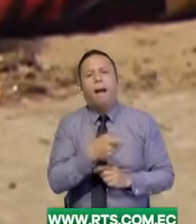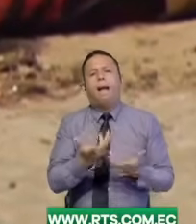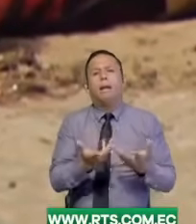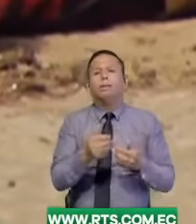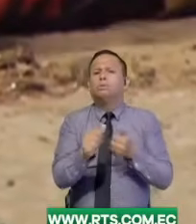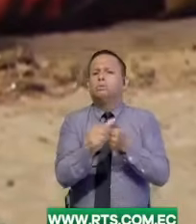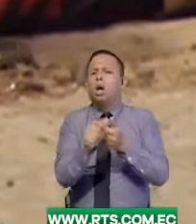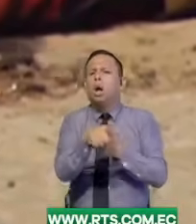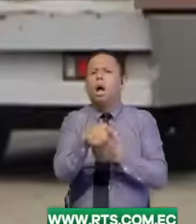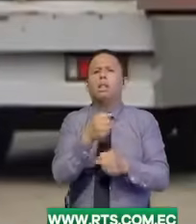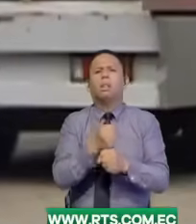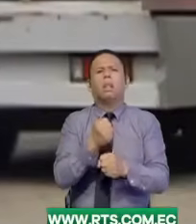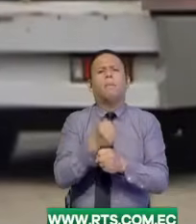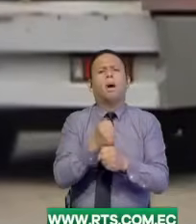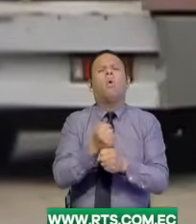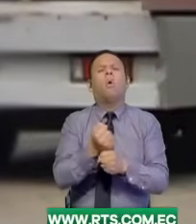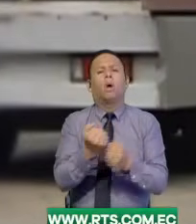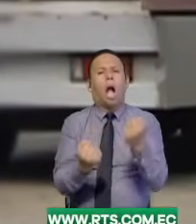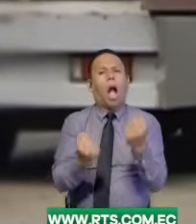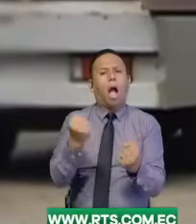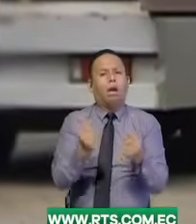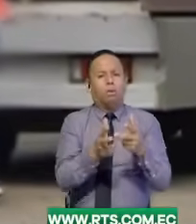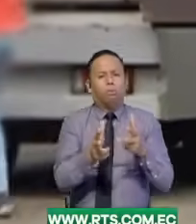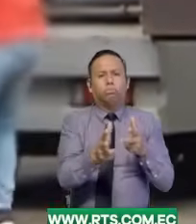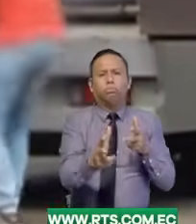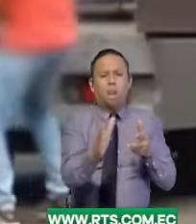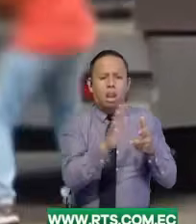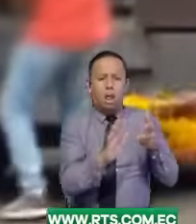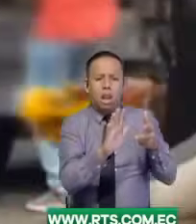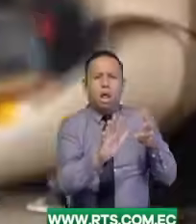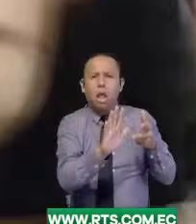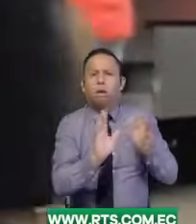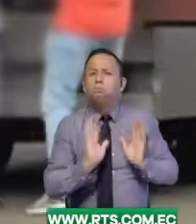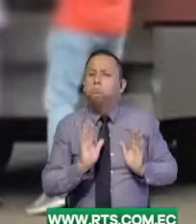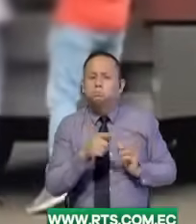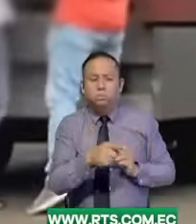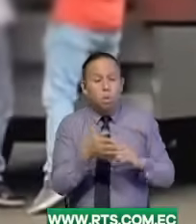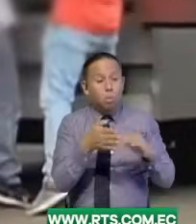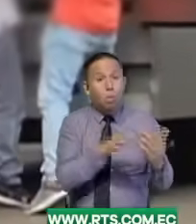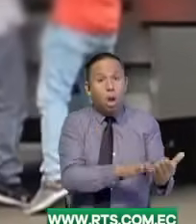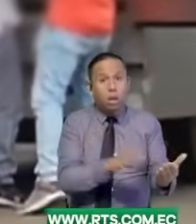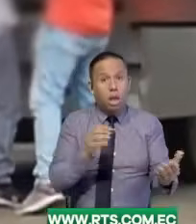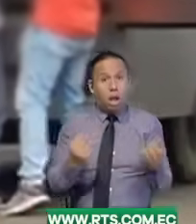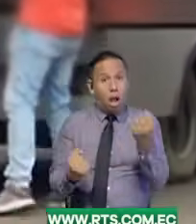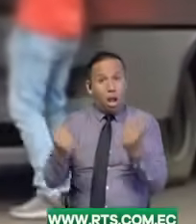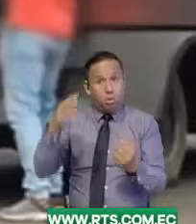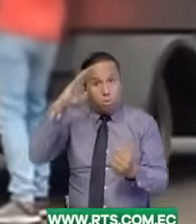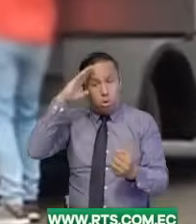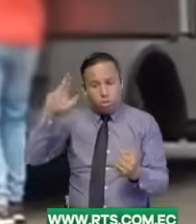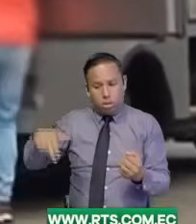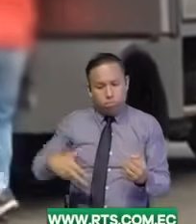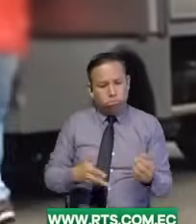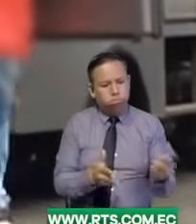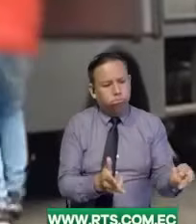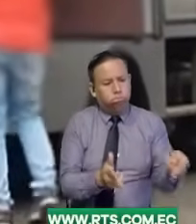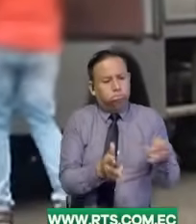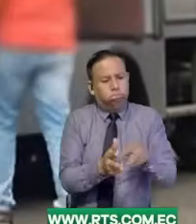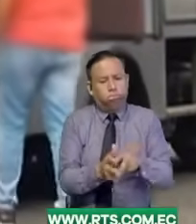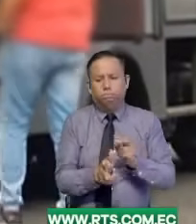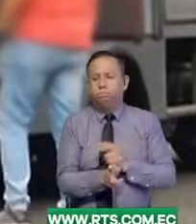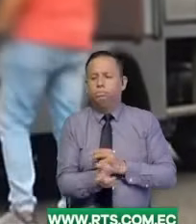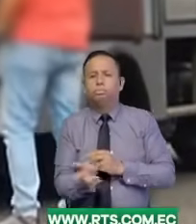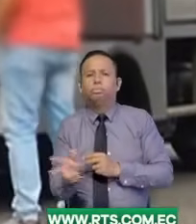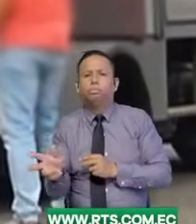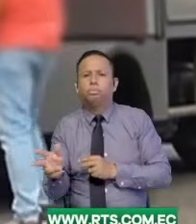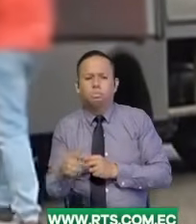pocas cuadras. Asimismo, el cuerpo fue levantado y trasladado hasta el Laboratorio de Criminalística y Ciencias Forenses. Asimismo, en